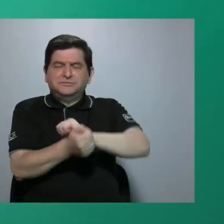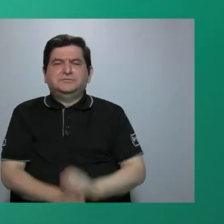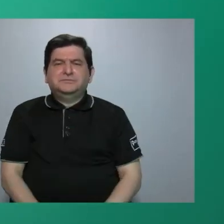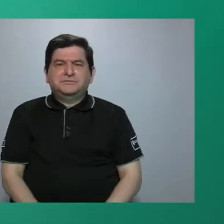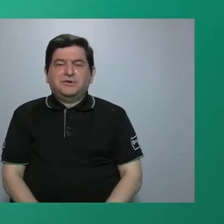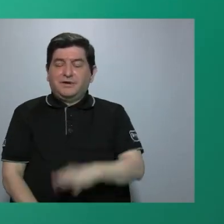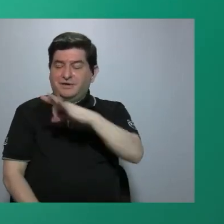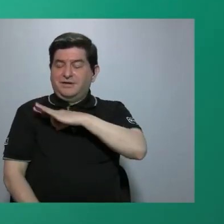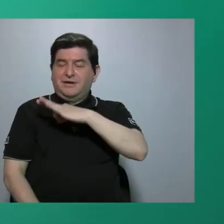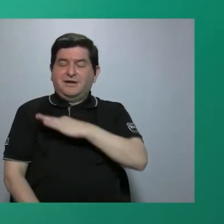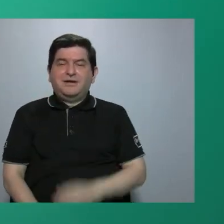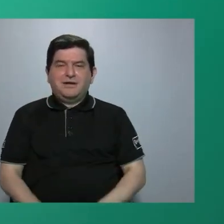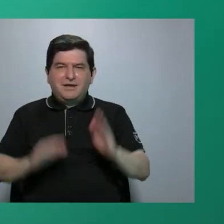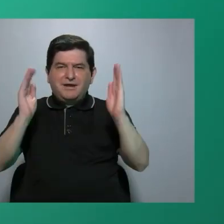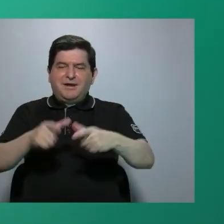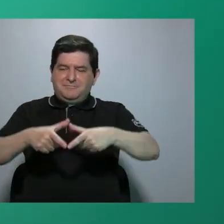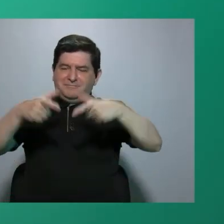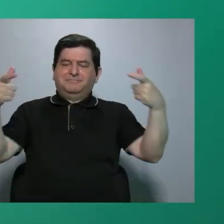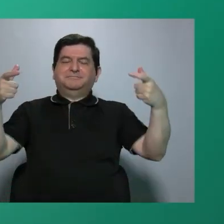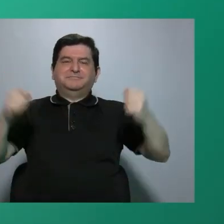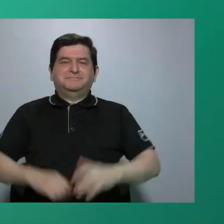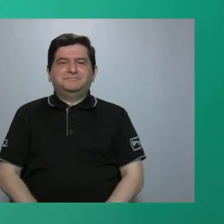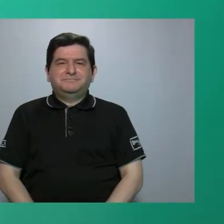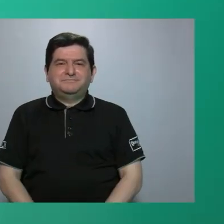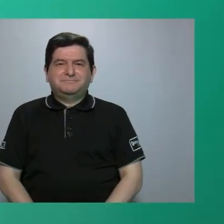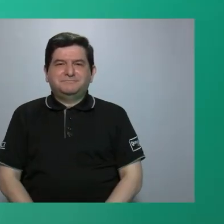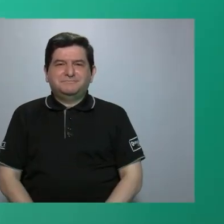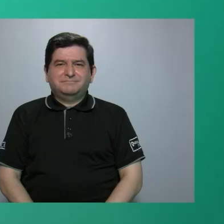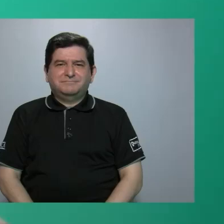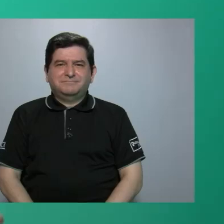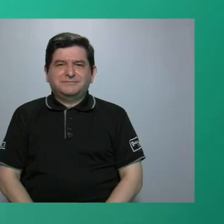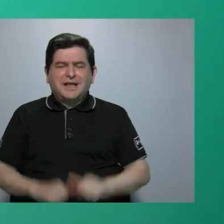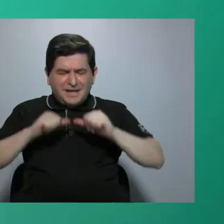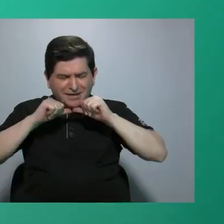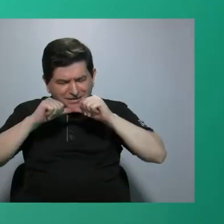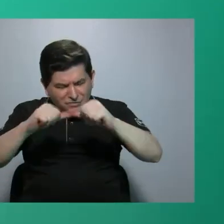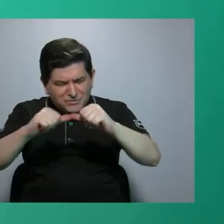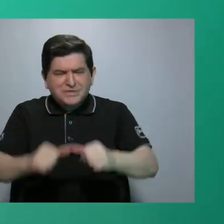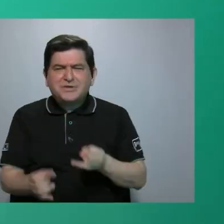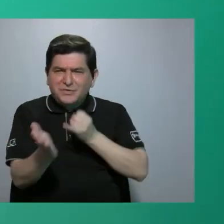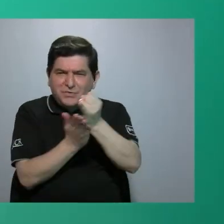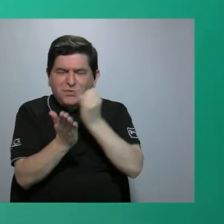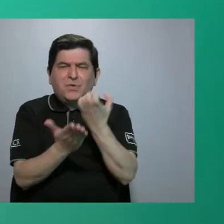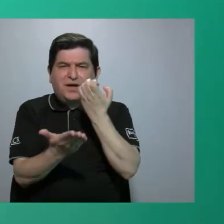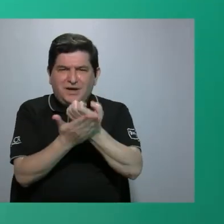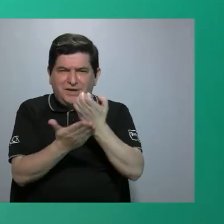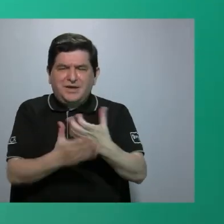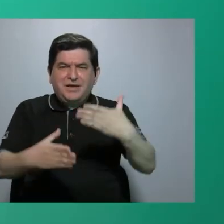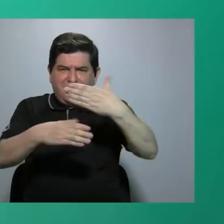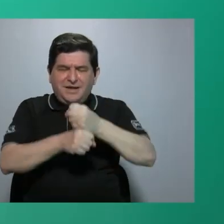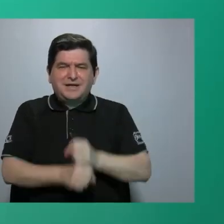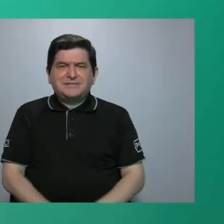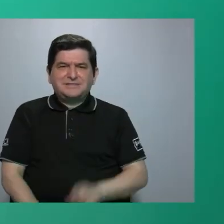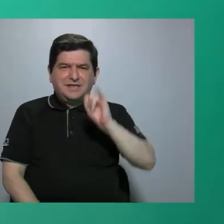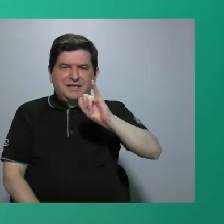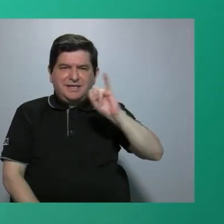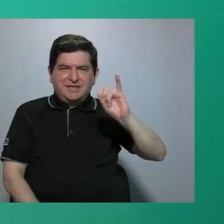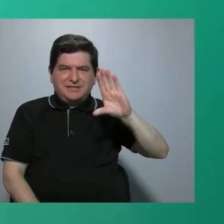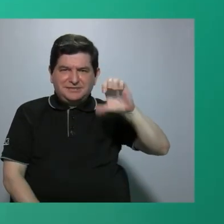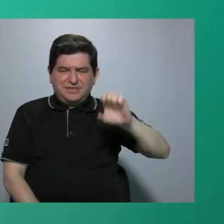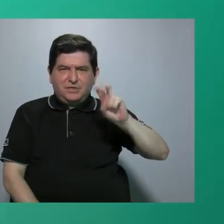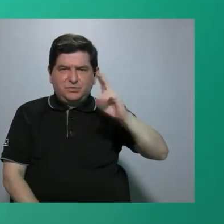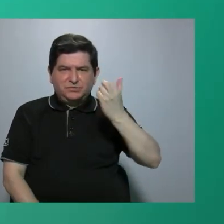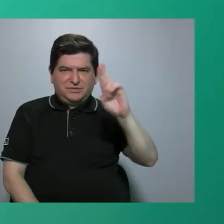transformadora, es para el beneficio de las grandes mayorías. Larga vida a la investigación económica que genera el